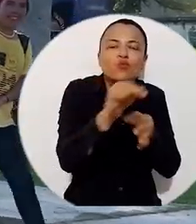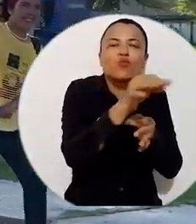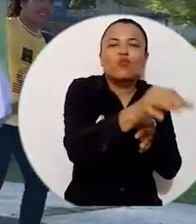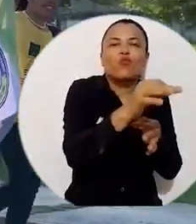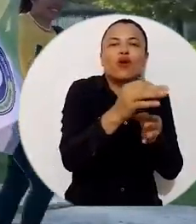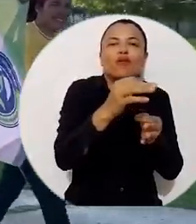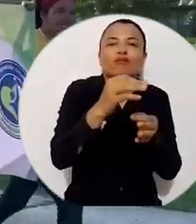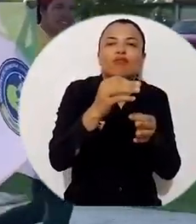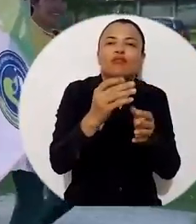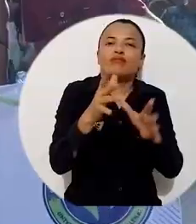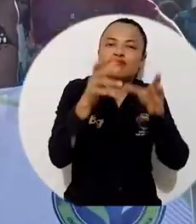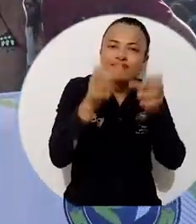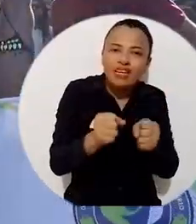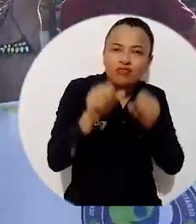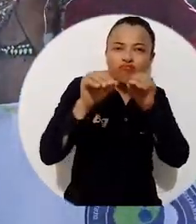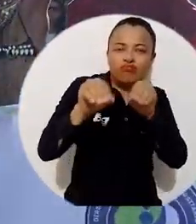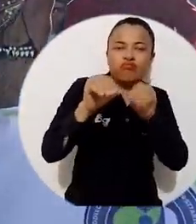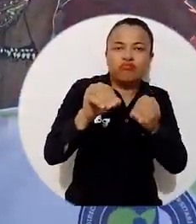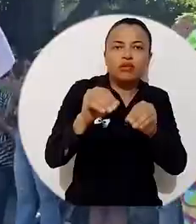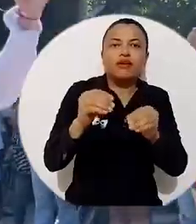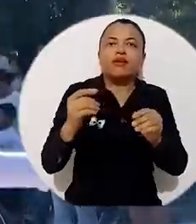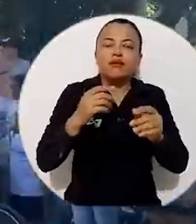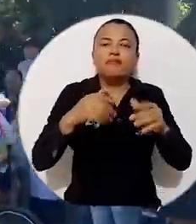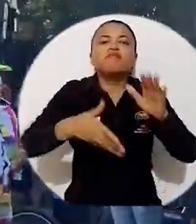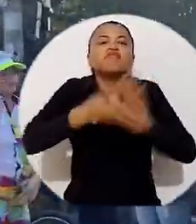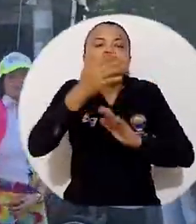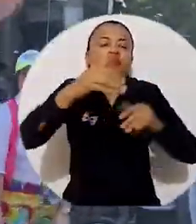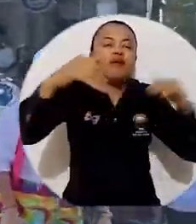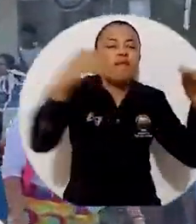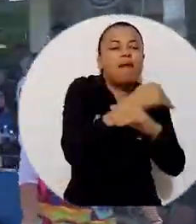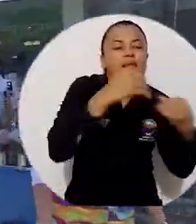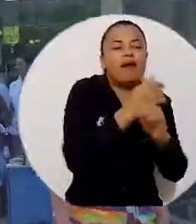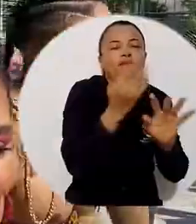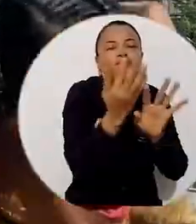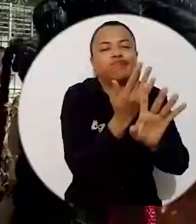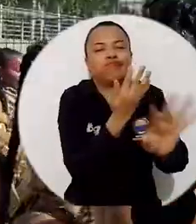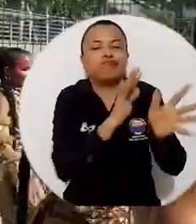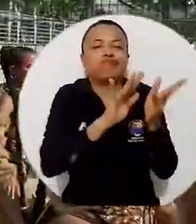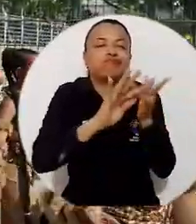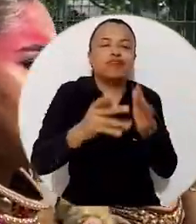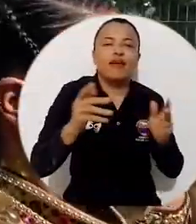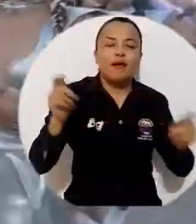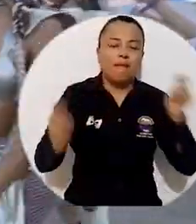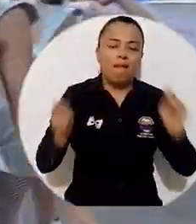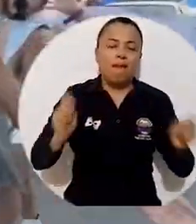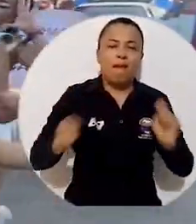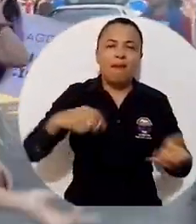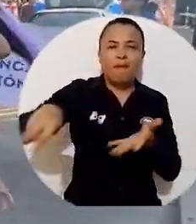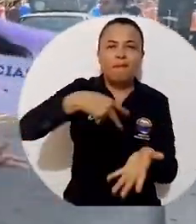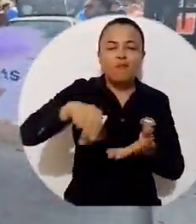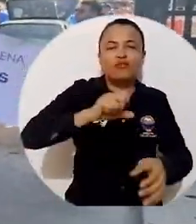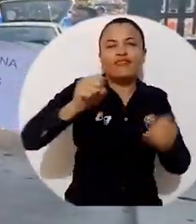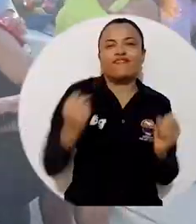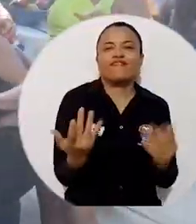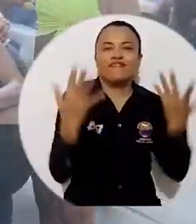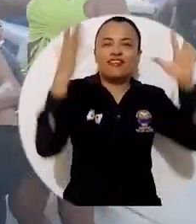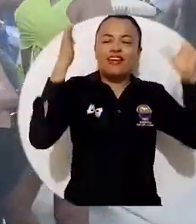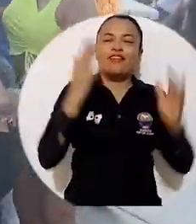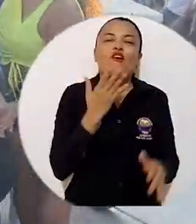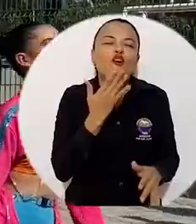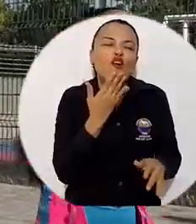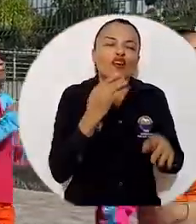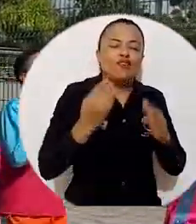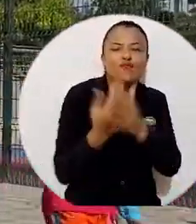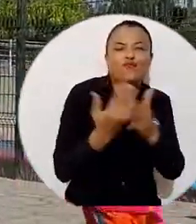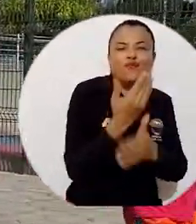algunos municipios del departamento salieron a llenar las calles de color, música y fiesta a ritmo de sonidos folclóricos y